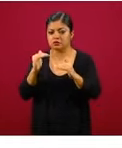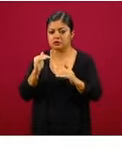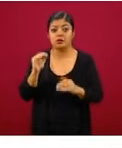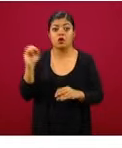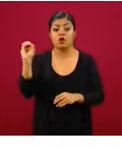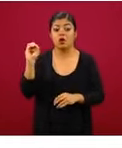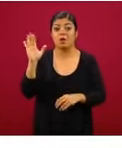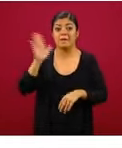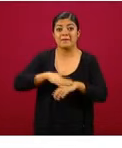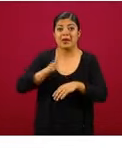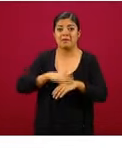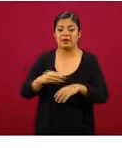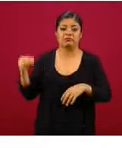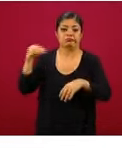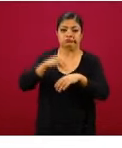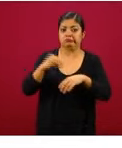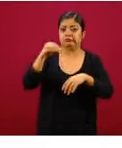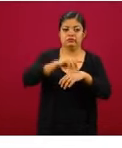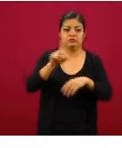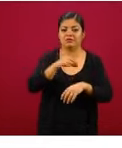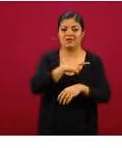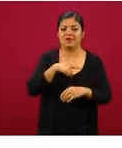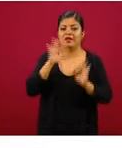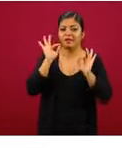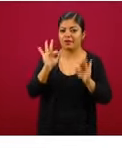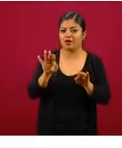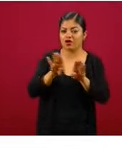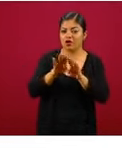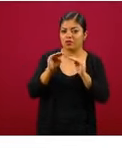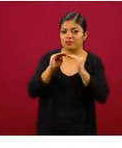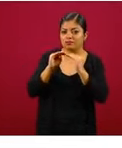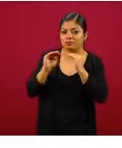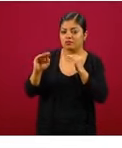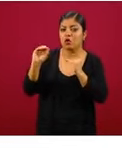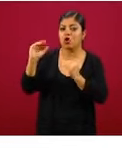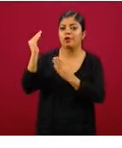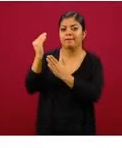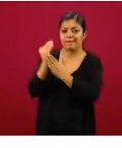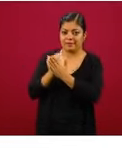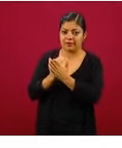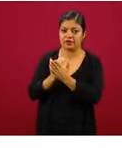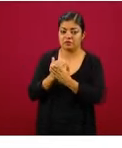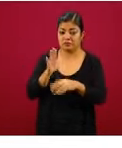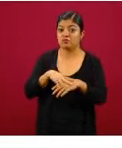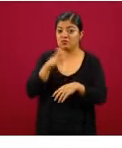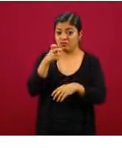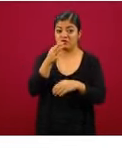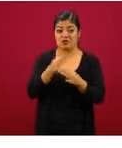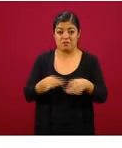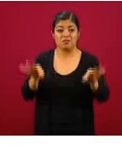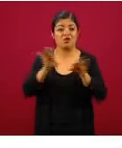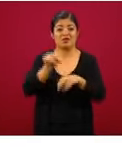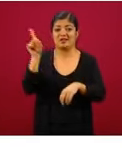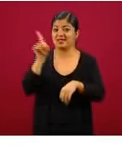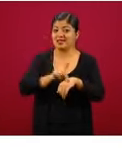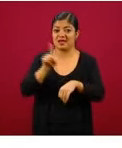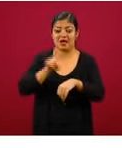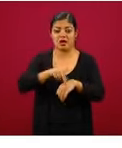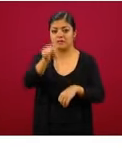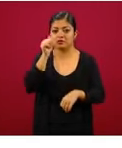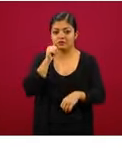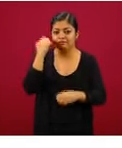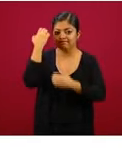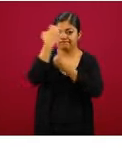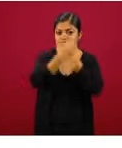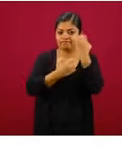continuar incrementando, nivelarse o inclusive disminuir. Y por eso es importante todos los días estar siempre